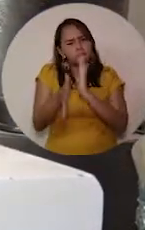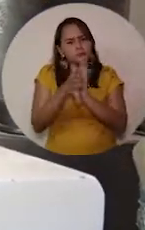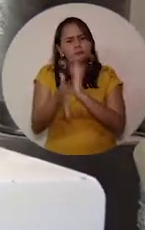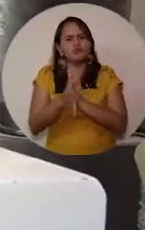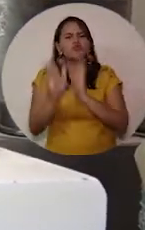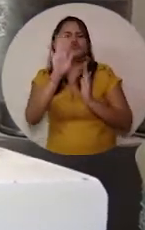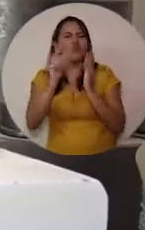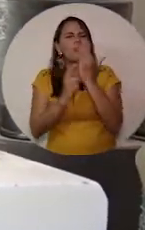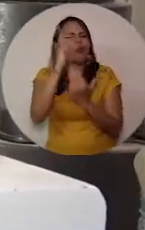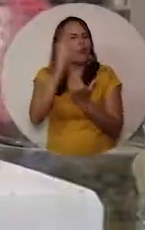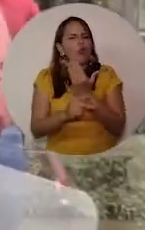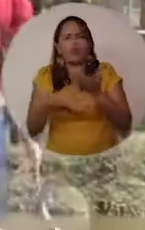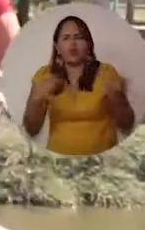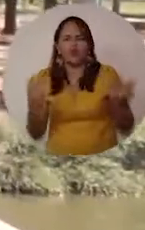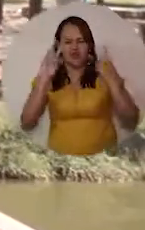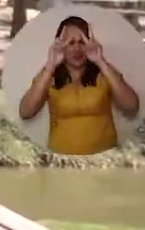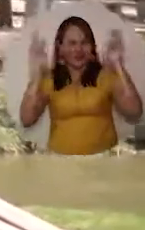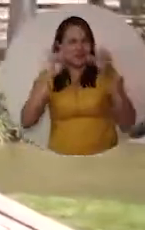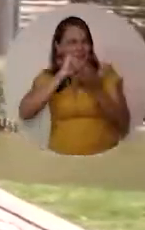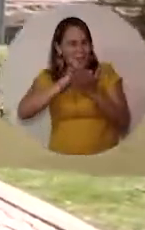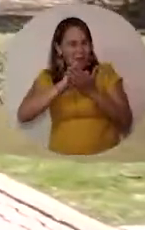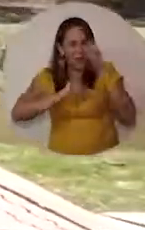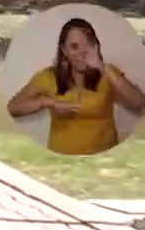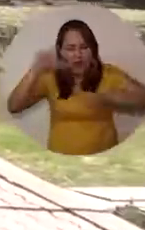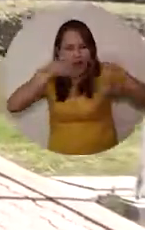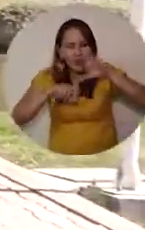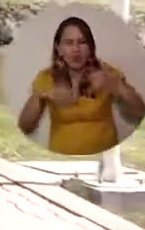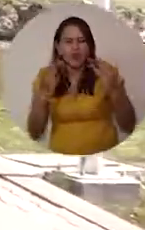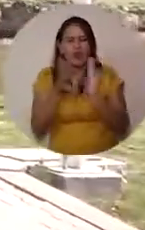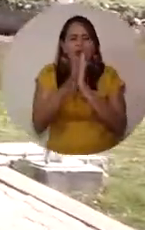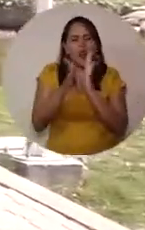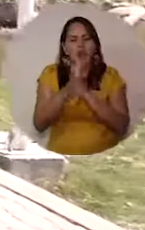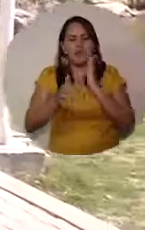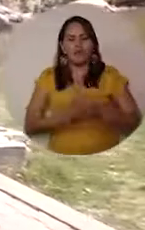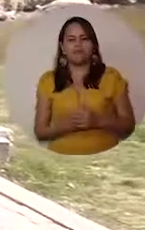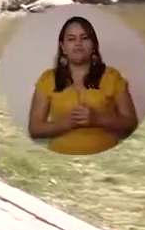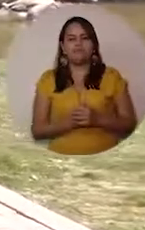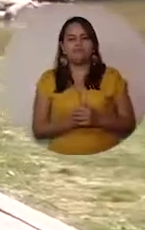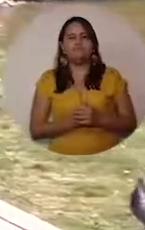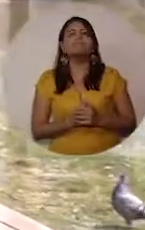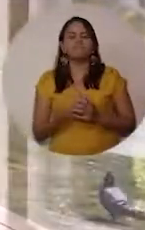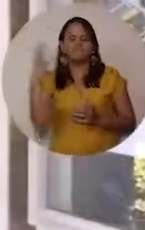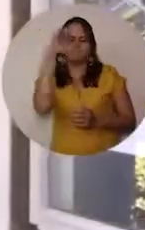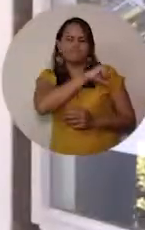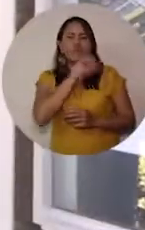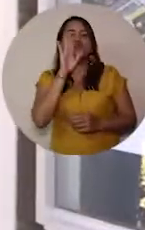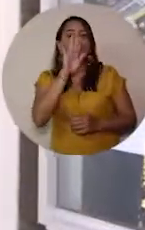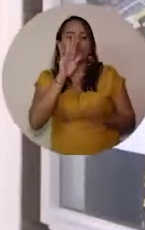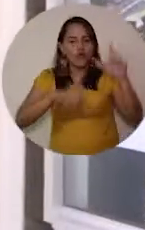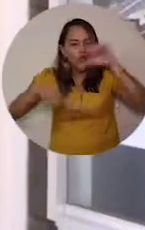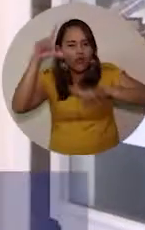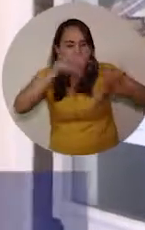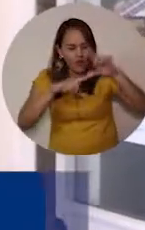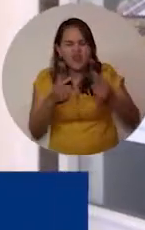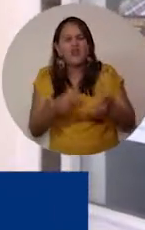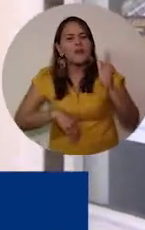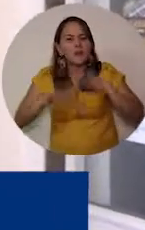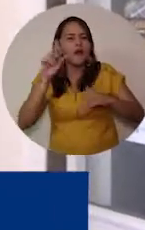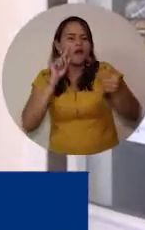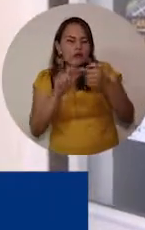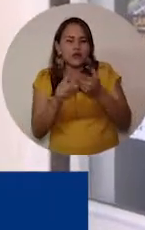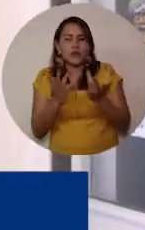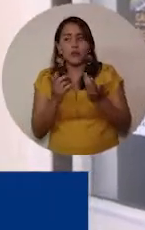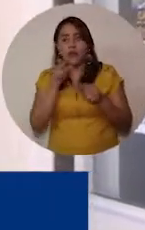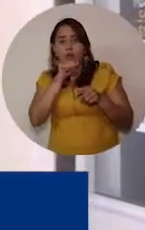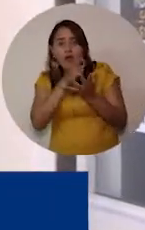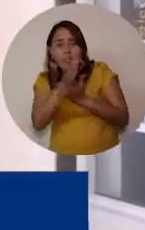a seguir en el proyecto de remodelación y modernización de los laboratorios mencionados. Laboratorios estos que ayudan no solamente a este programa,